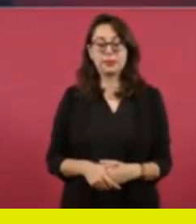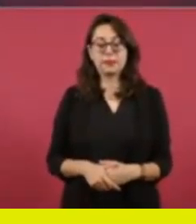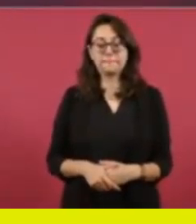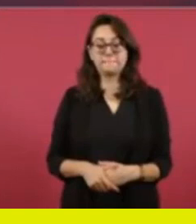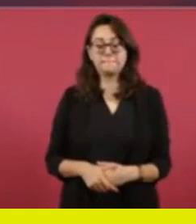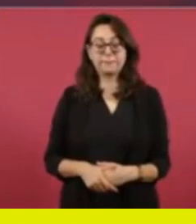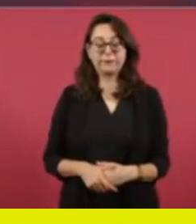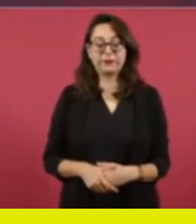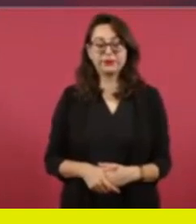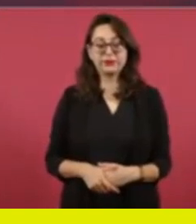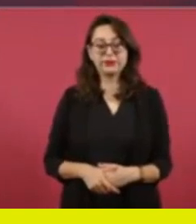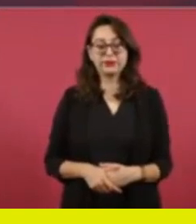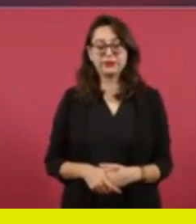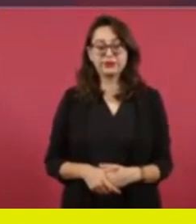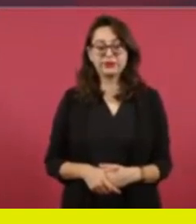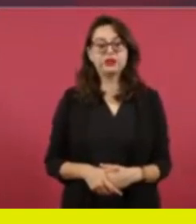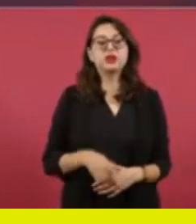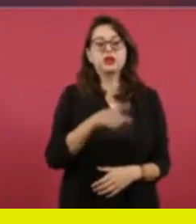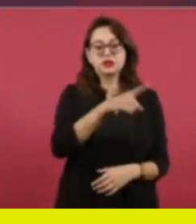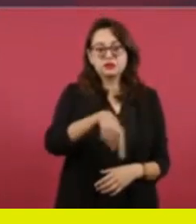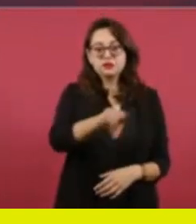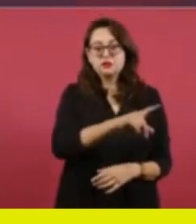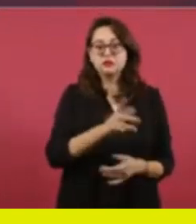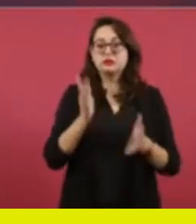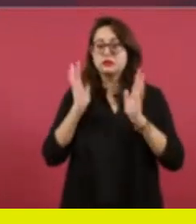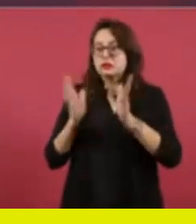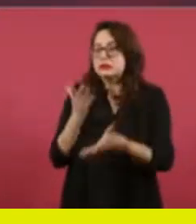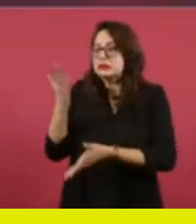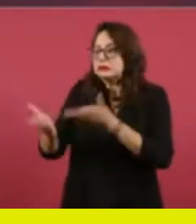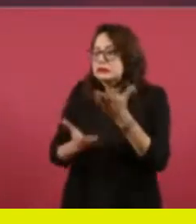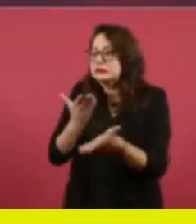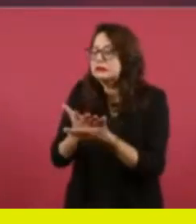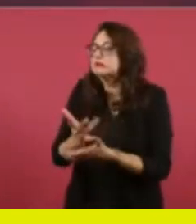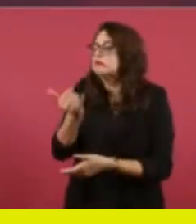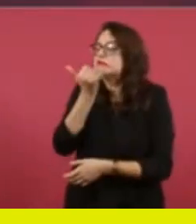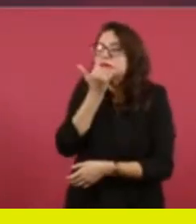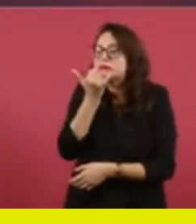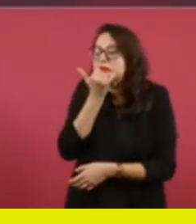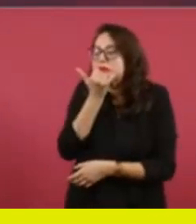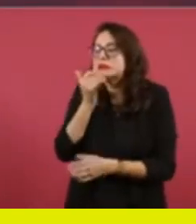Además ya se disculparon, o sea, ya ofrecieron disculpas.